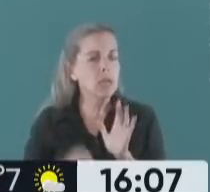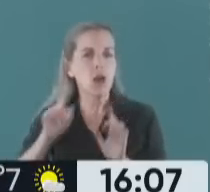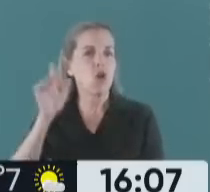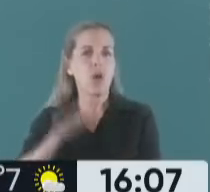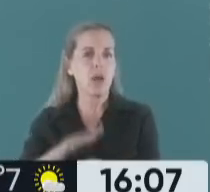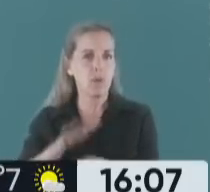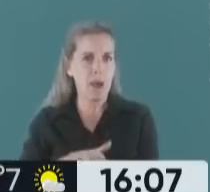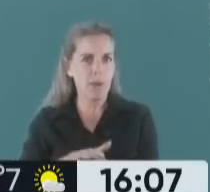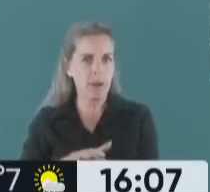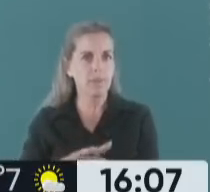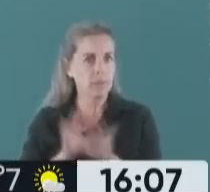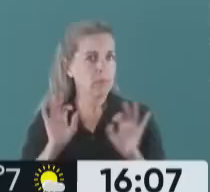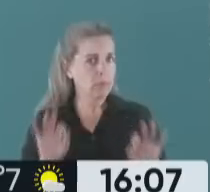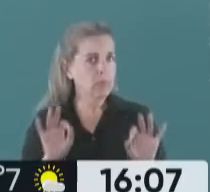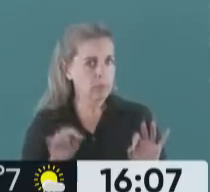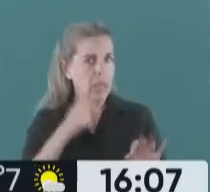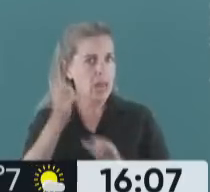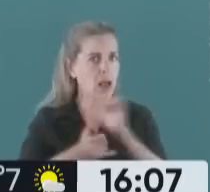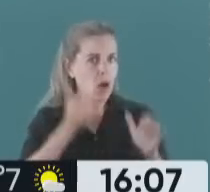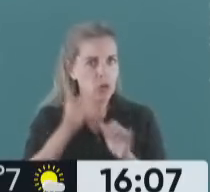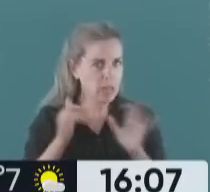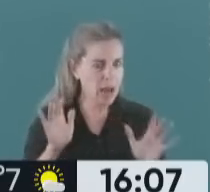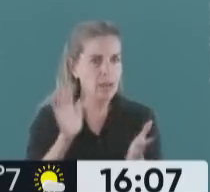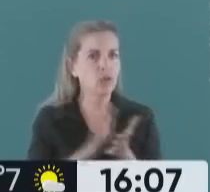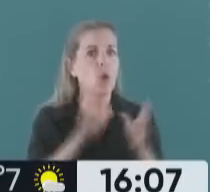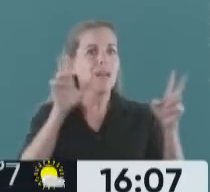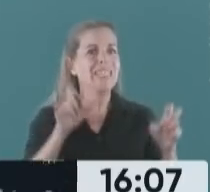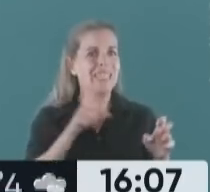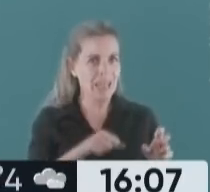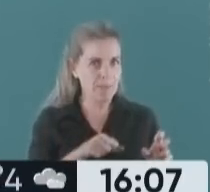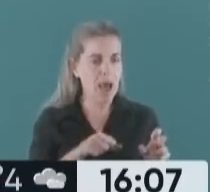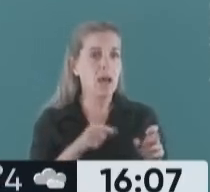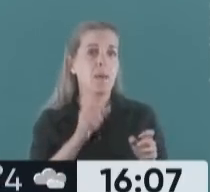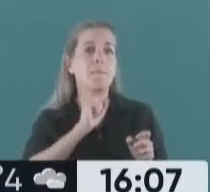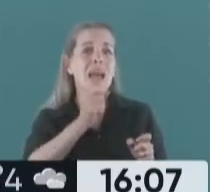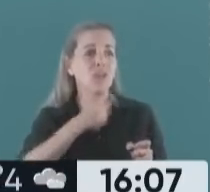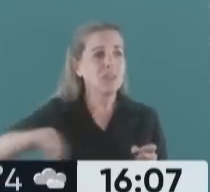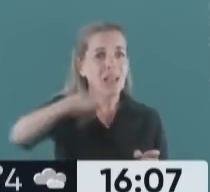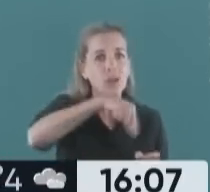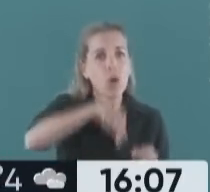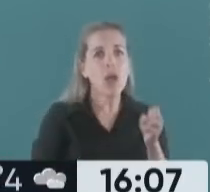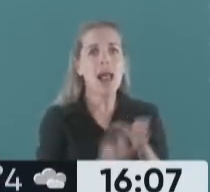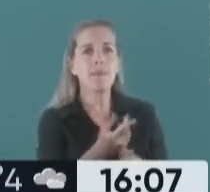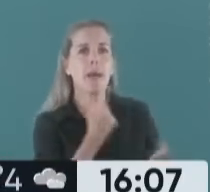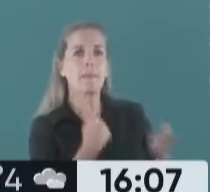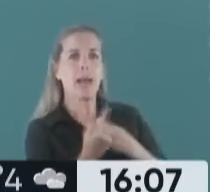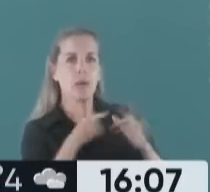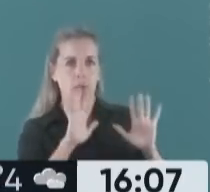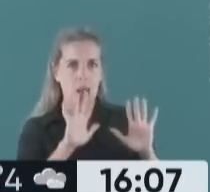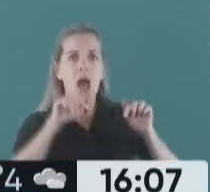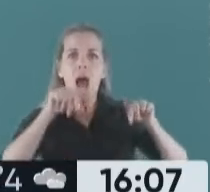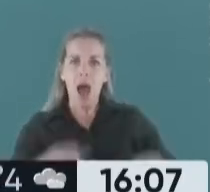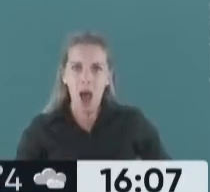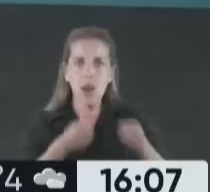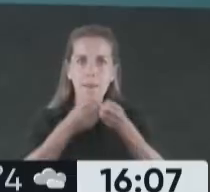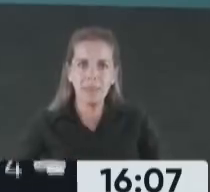inocencia. Así que esto era lo que tenía para decirles con respecto a ese tema con el cual me han consultado reiteradamente desde hoy a la mañana, y paso ahora a contestarle